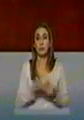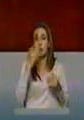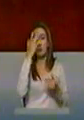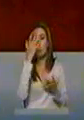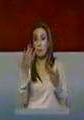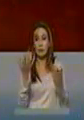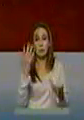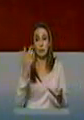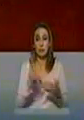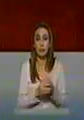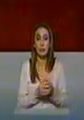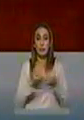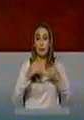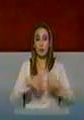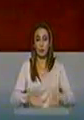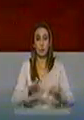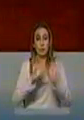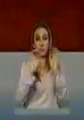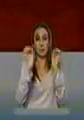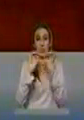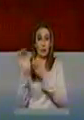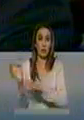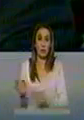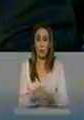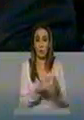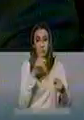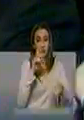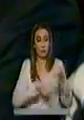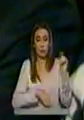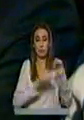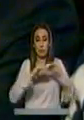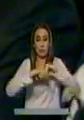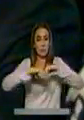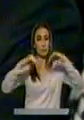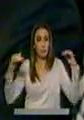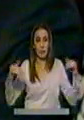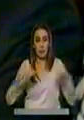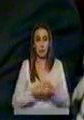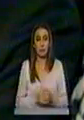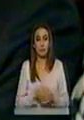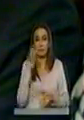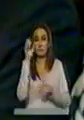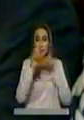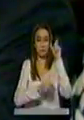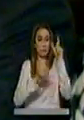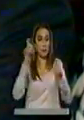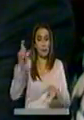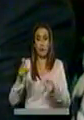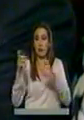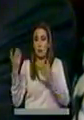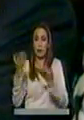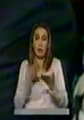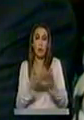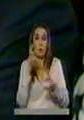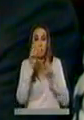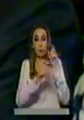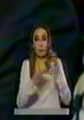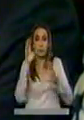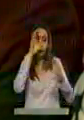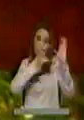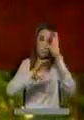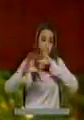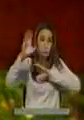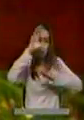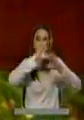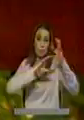comunidad, una ciudad no está unida, los turistas lo van a percibir